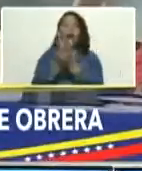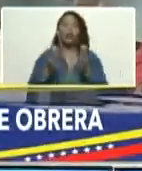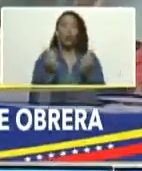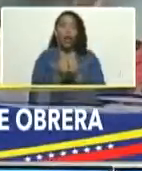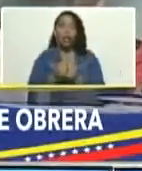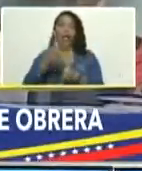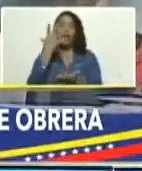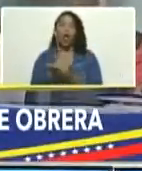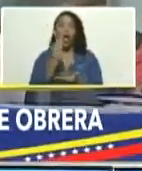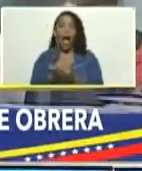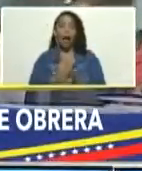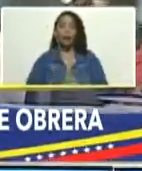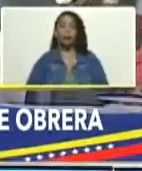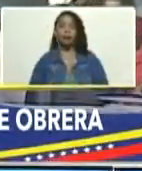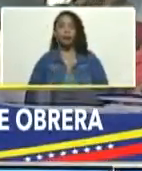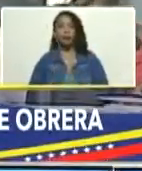Monaga,